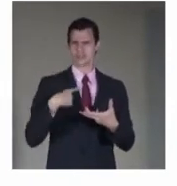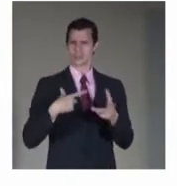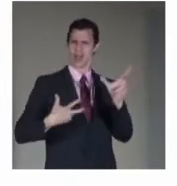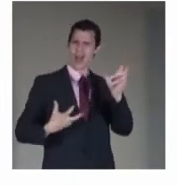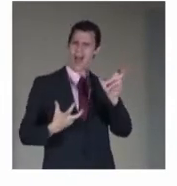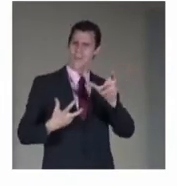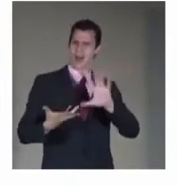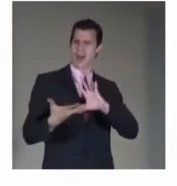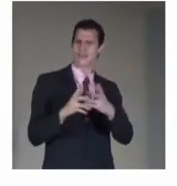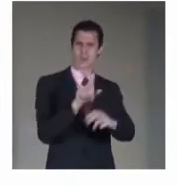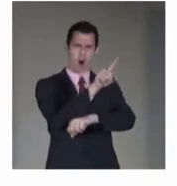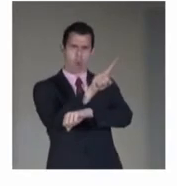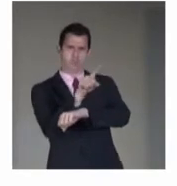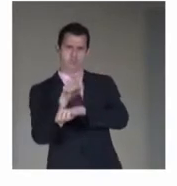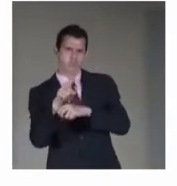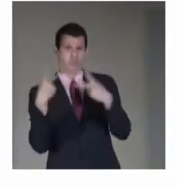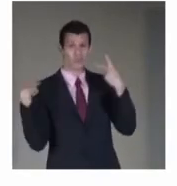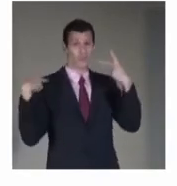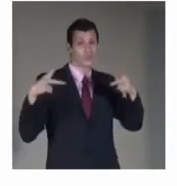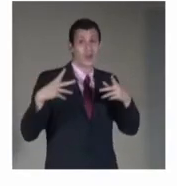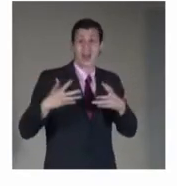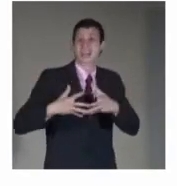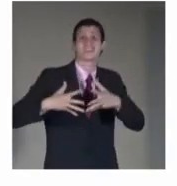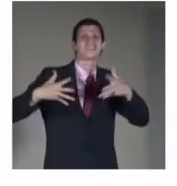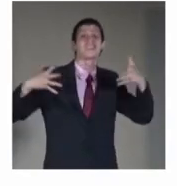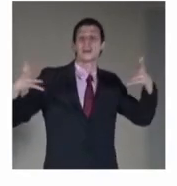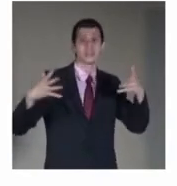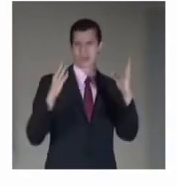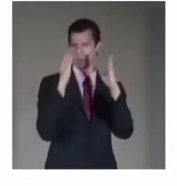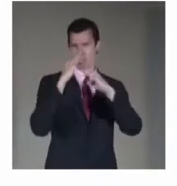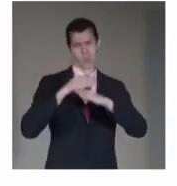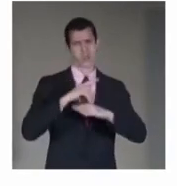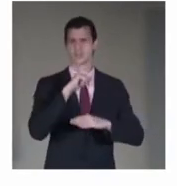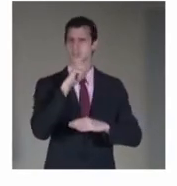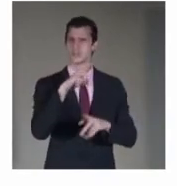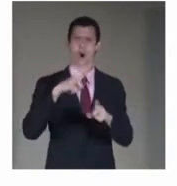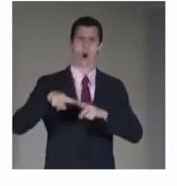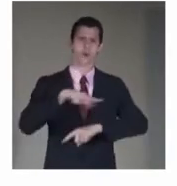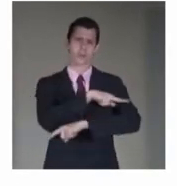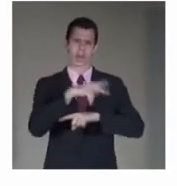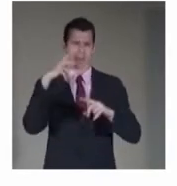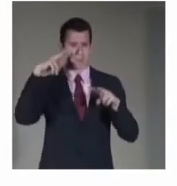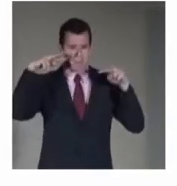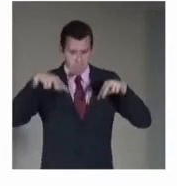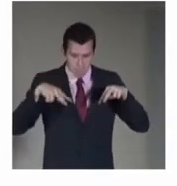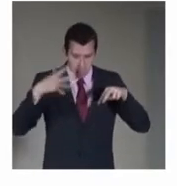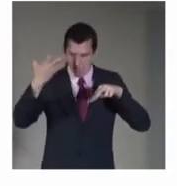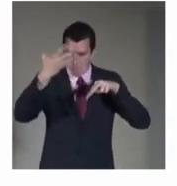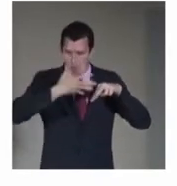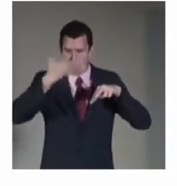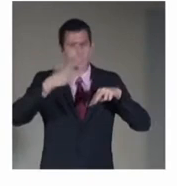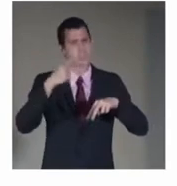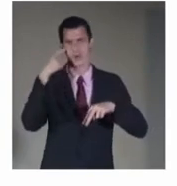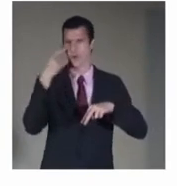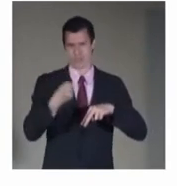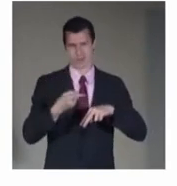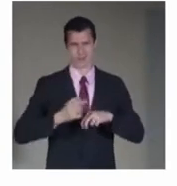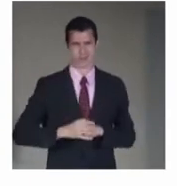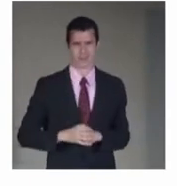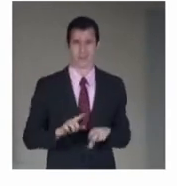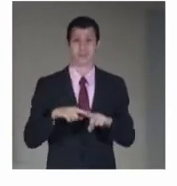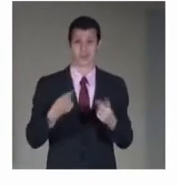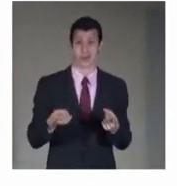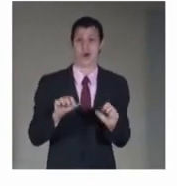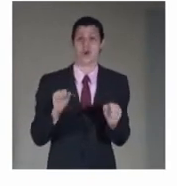comentar que sobre china y rúsia se afirman muchas cosas pero a veces no se pide el mismo rigor de evidencia de